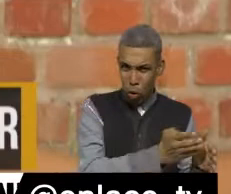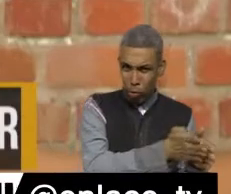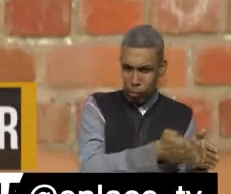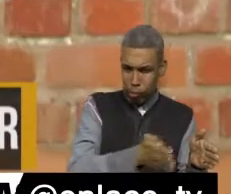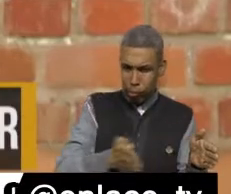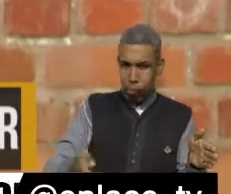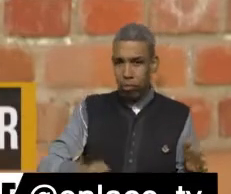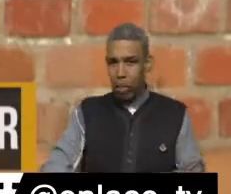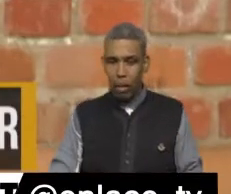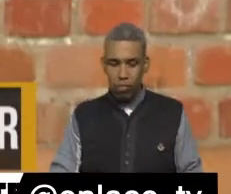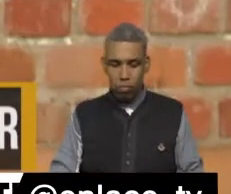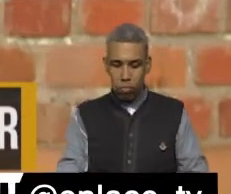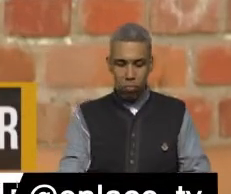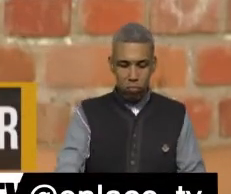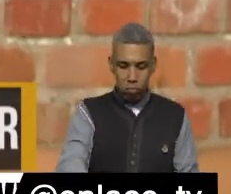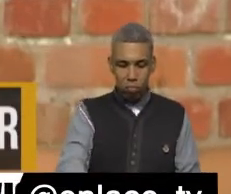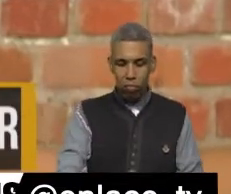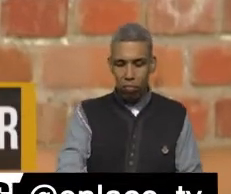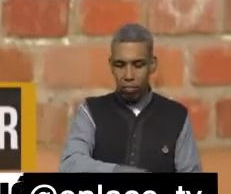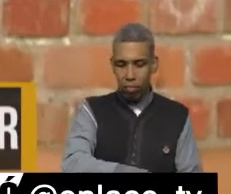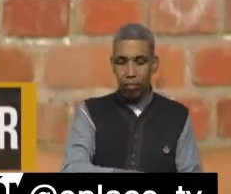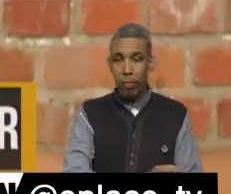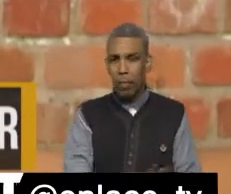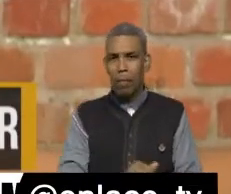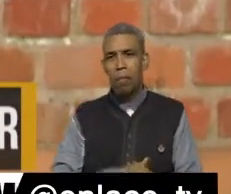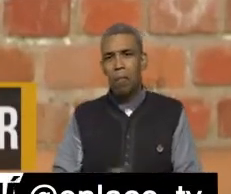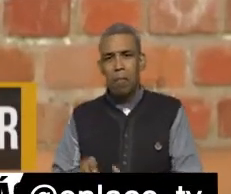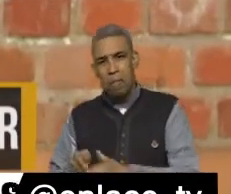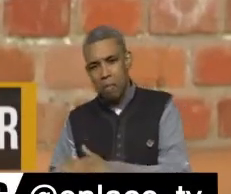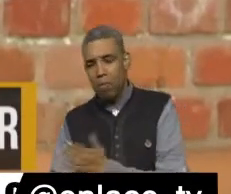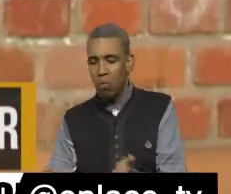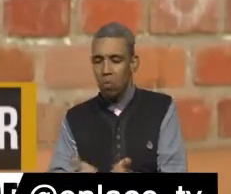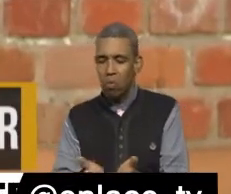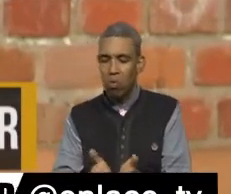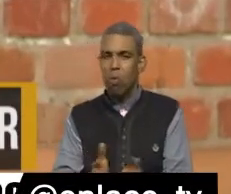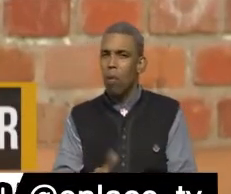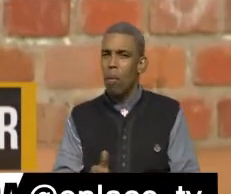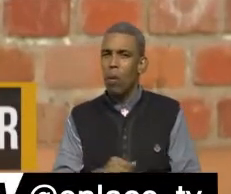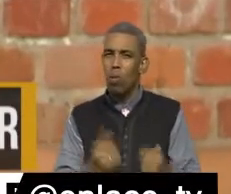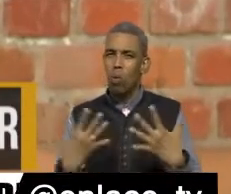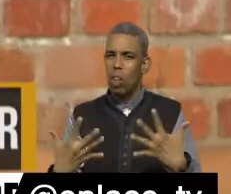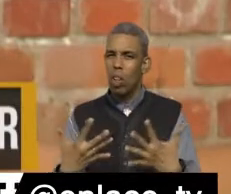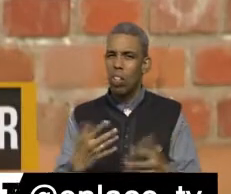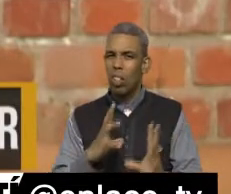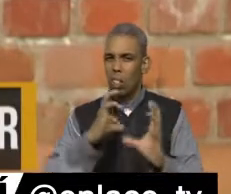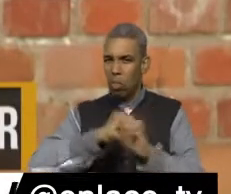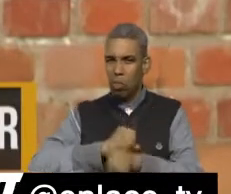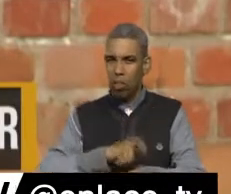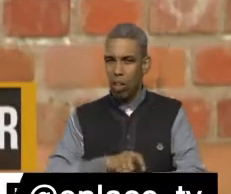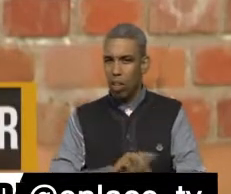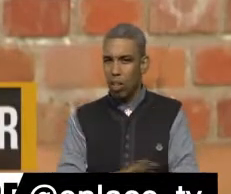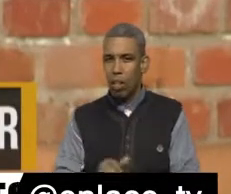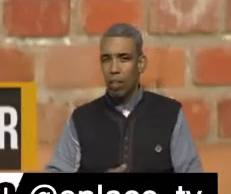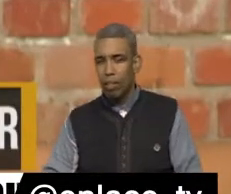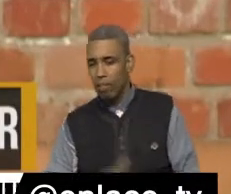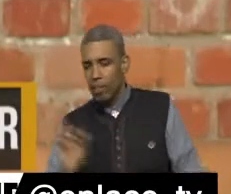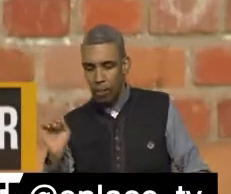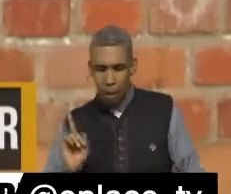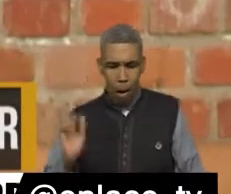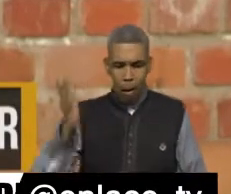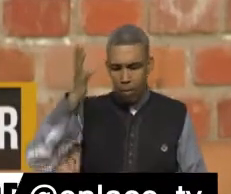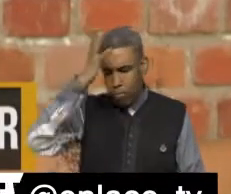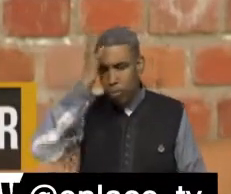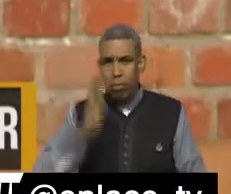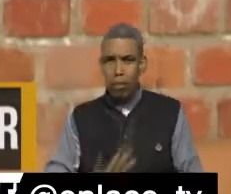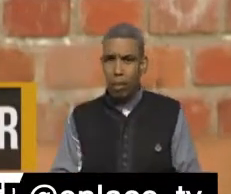clase, la moto ya no estaba. Ya se la había llevado, él la había dejado con seguro, pero Eso para los